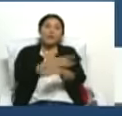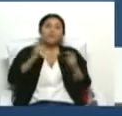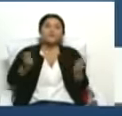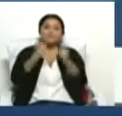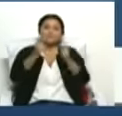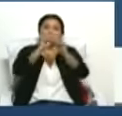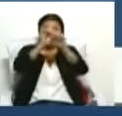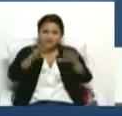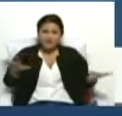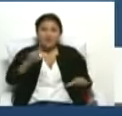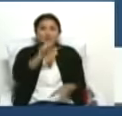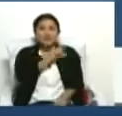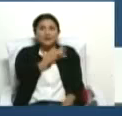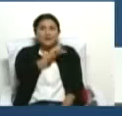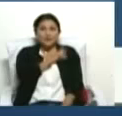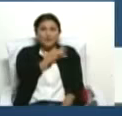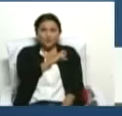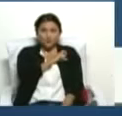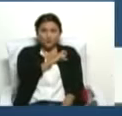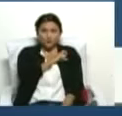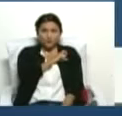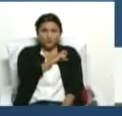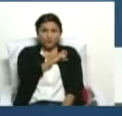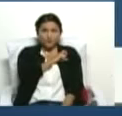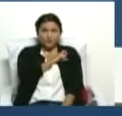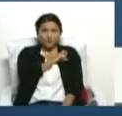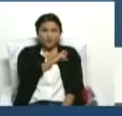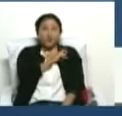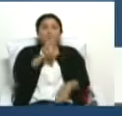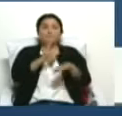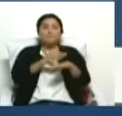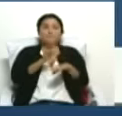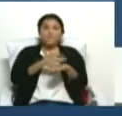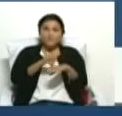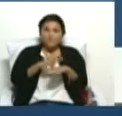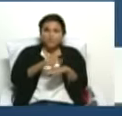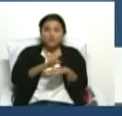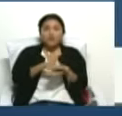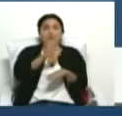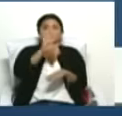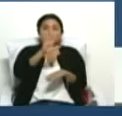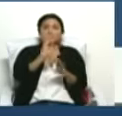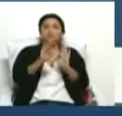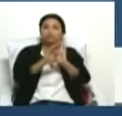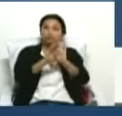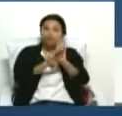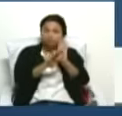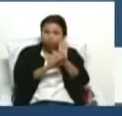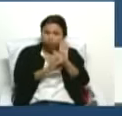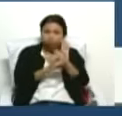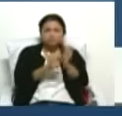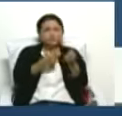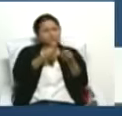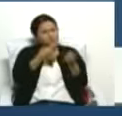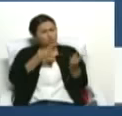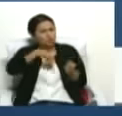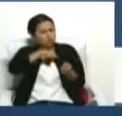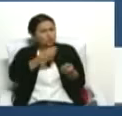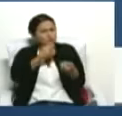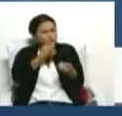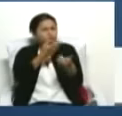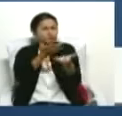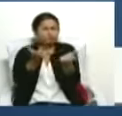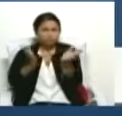mes de enero, con motivo de las acciones por acá ya reveladas y que la